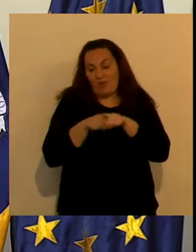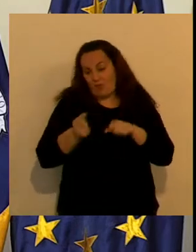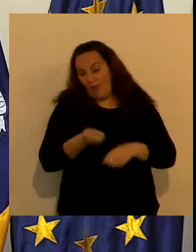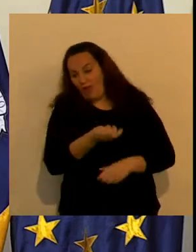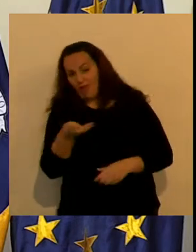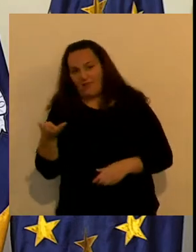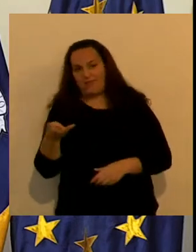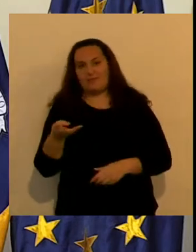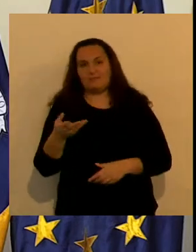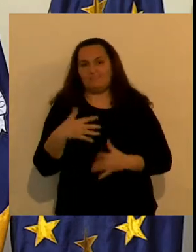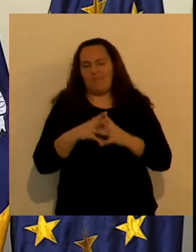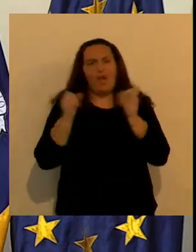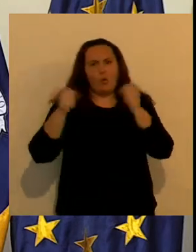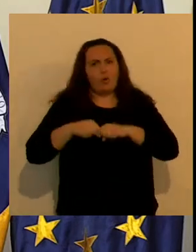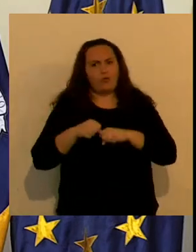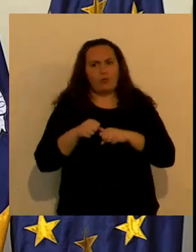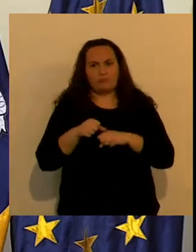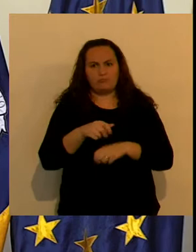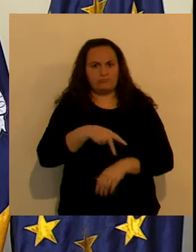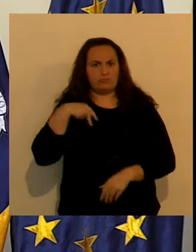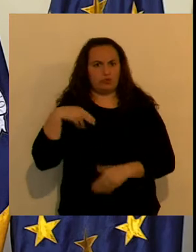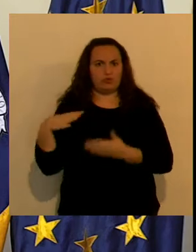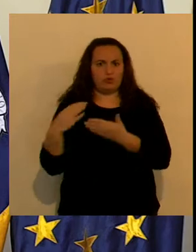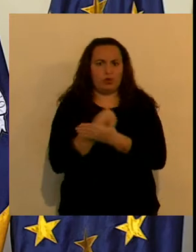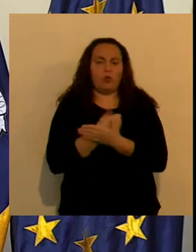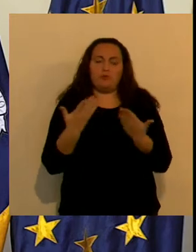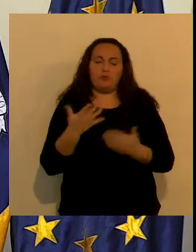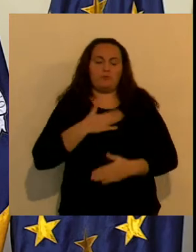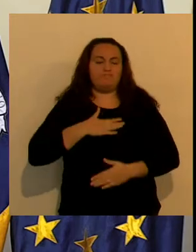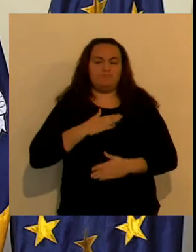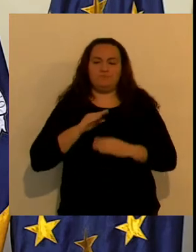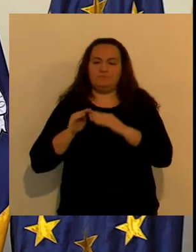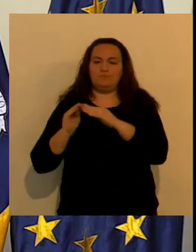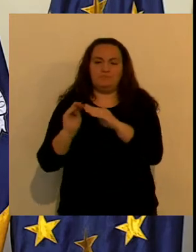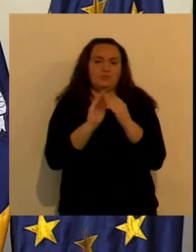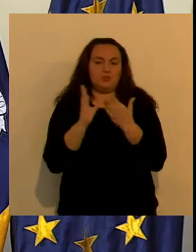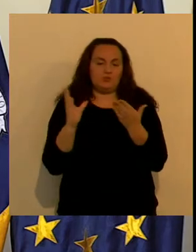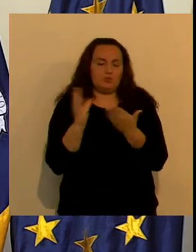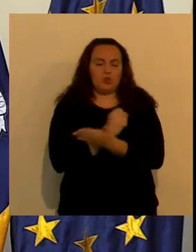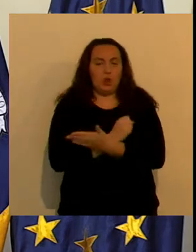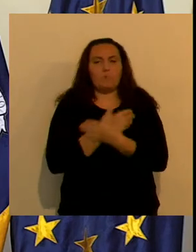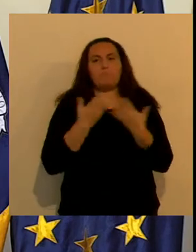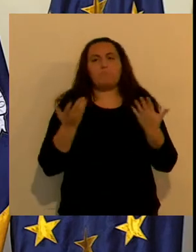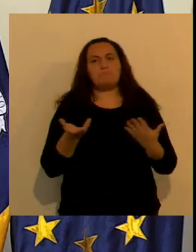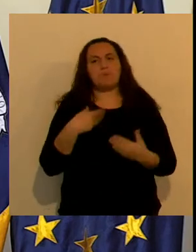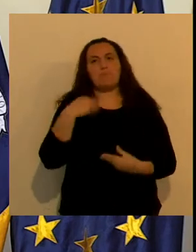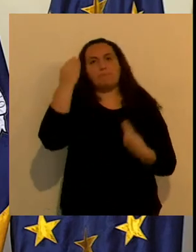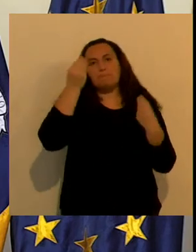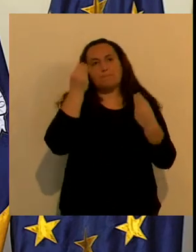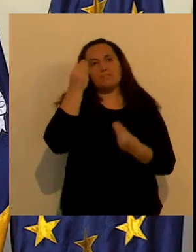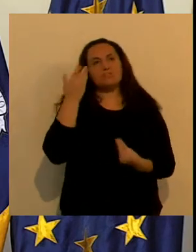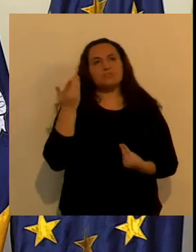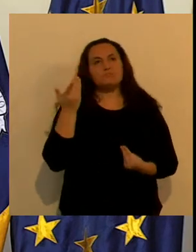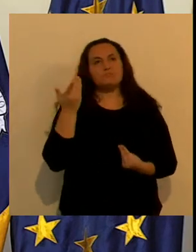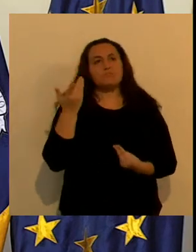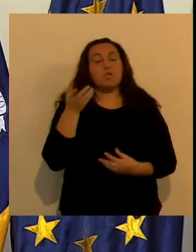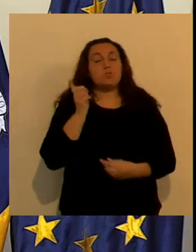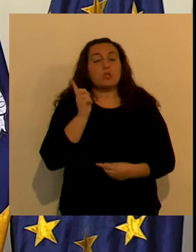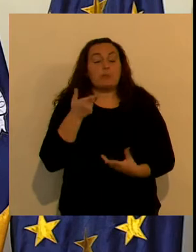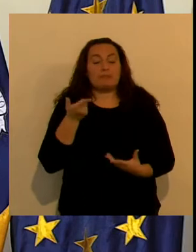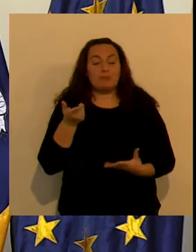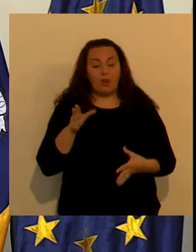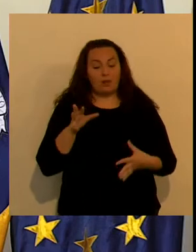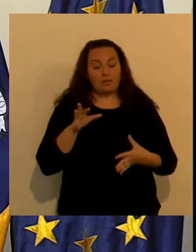acuerdo unánime, así que es de todos, un patrimonio de todos. Y yo creo que simplemente era enlazar, ¿no?, la